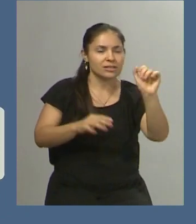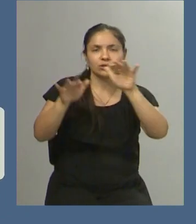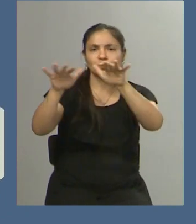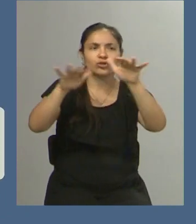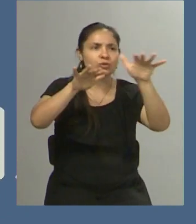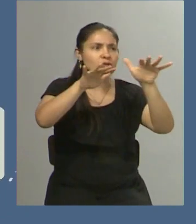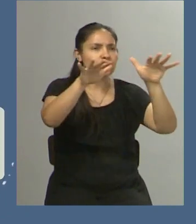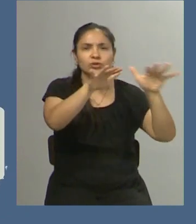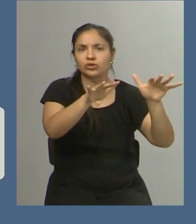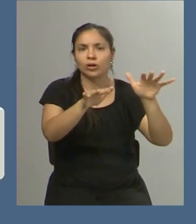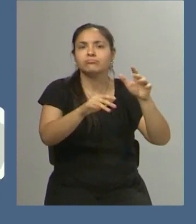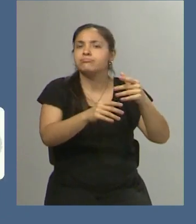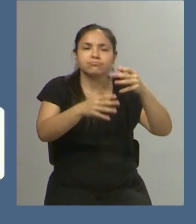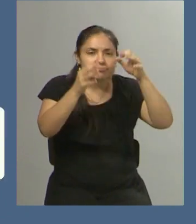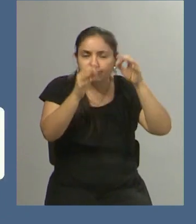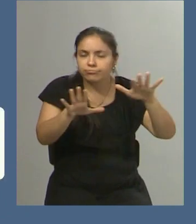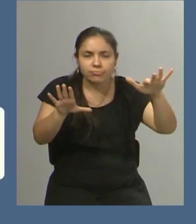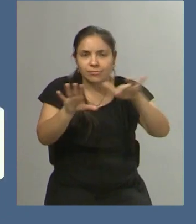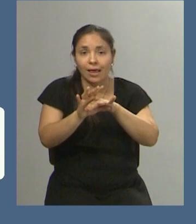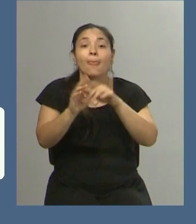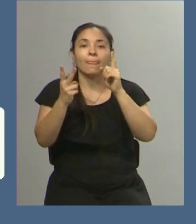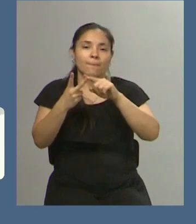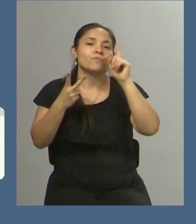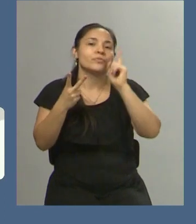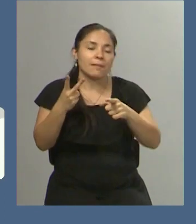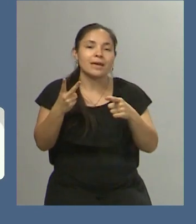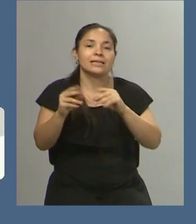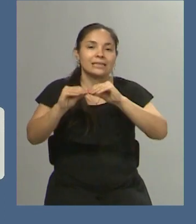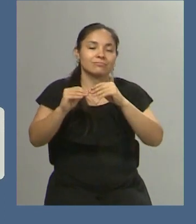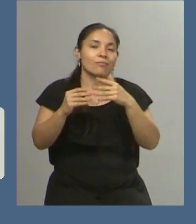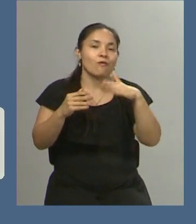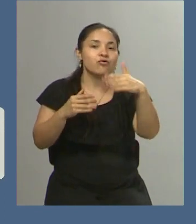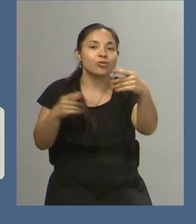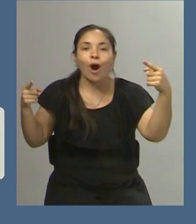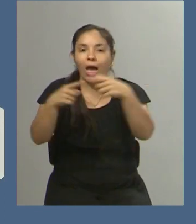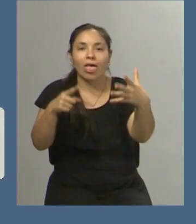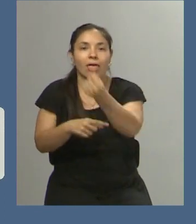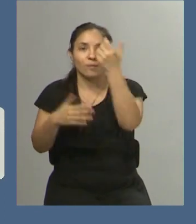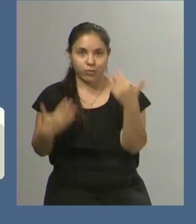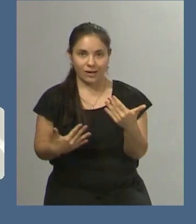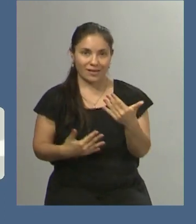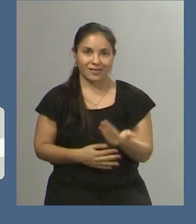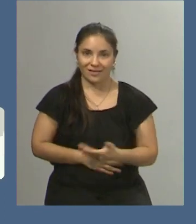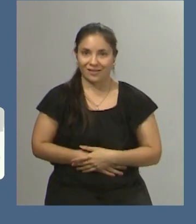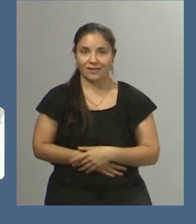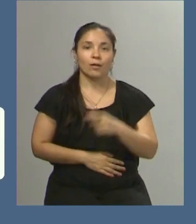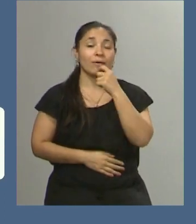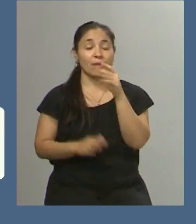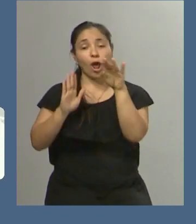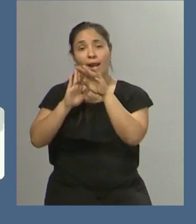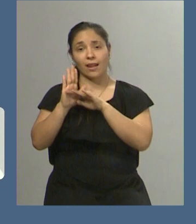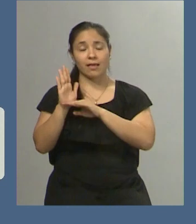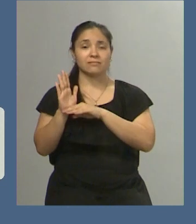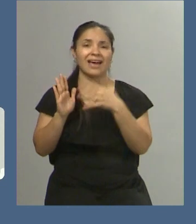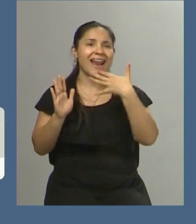segundo requisito es que sean eficaces, que produzcan resultados. Porque si vamos a fabricar reglas que no penetran en